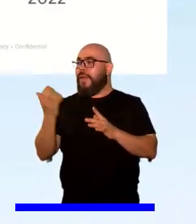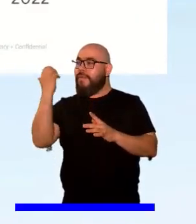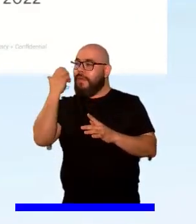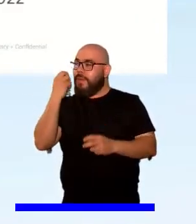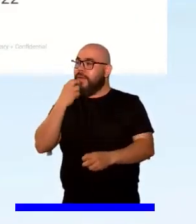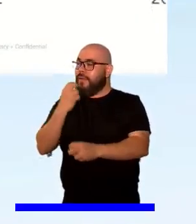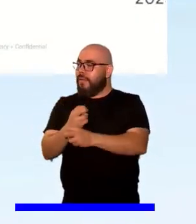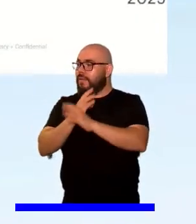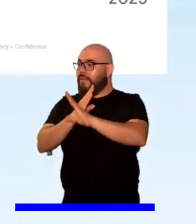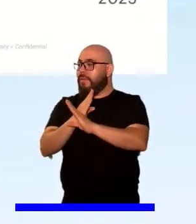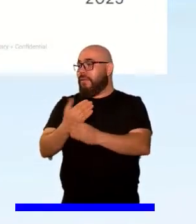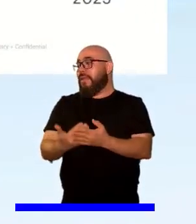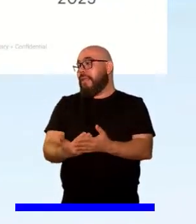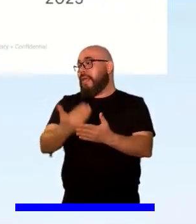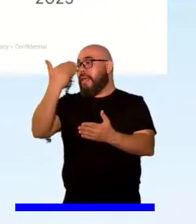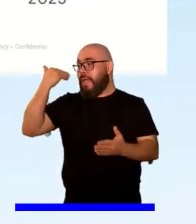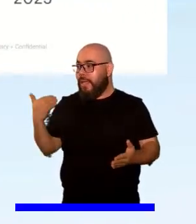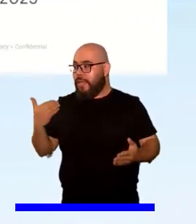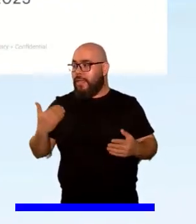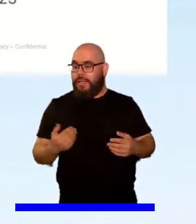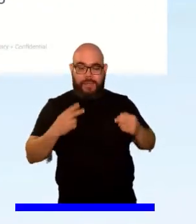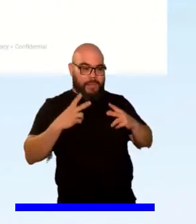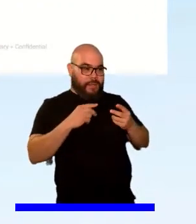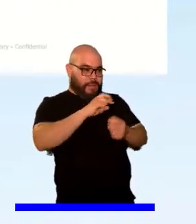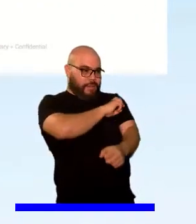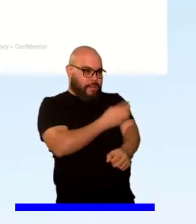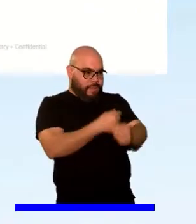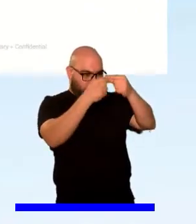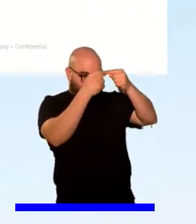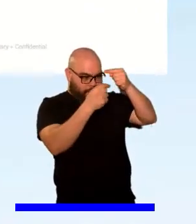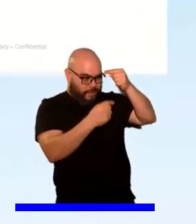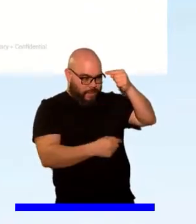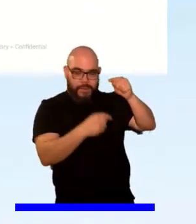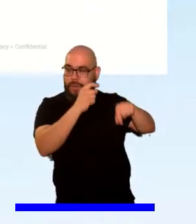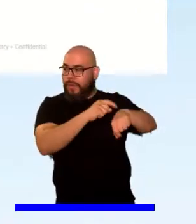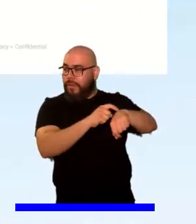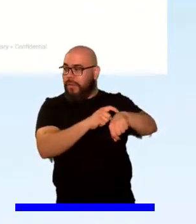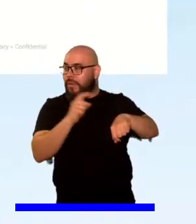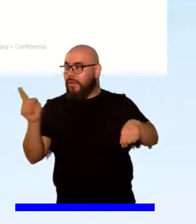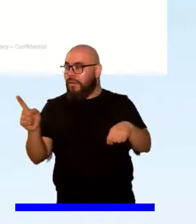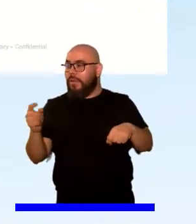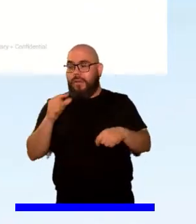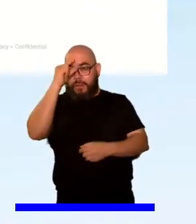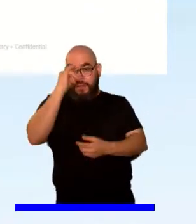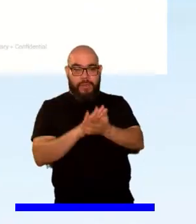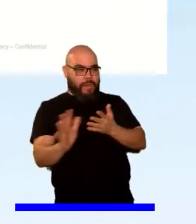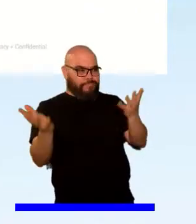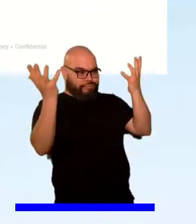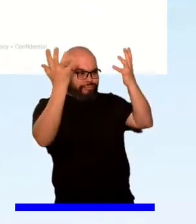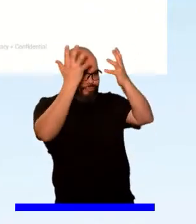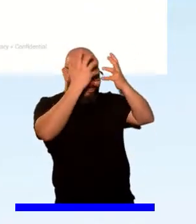complejas. Y antes era un problema que podía tomar para una sola proteína mucho tiempo. Con la IA se puede automatizar muchísimo ese